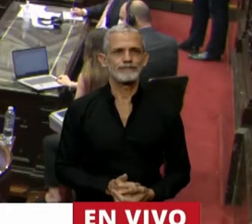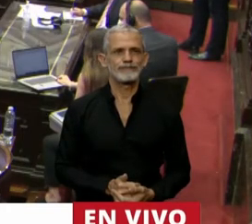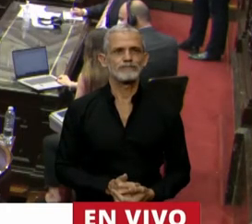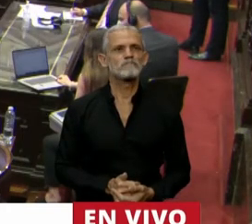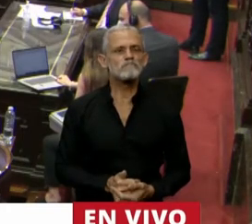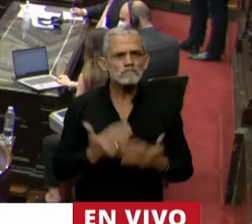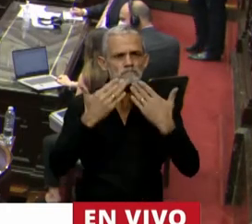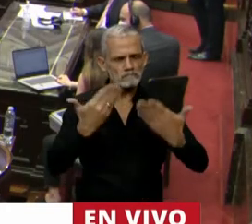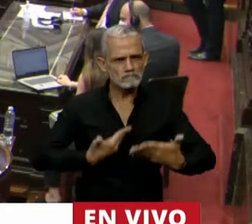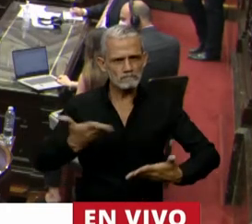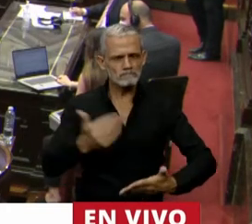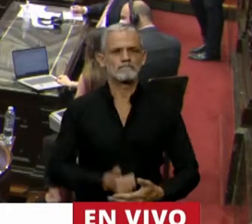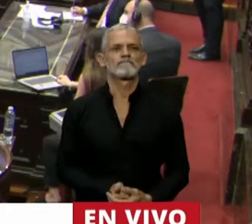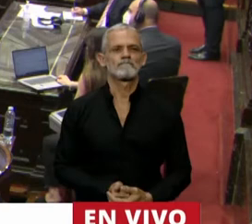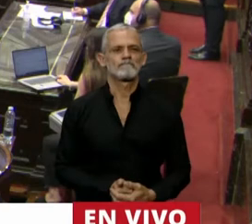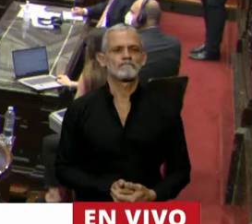Gracias, Presidente.